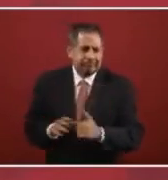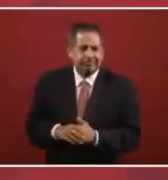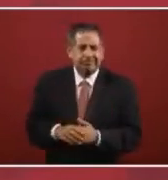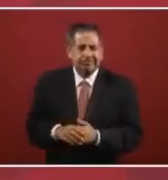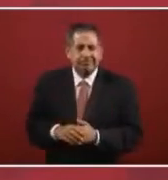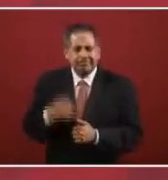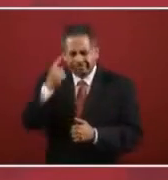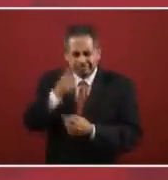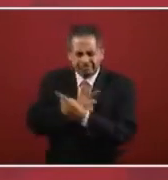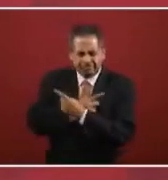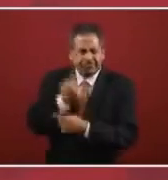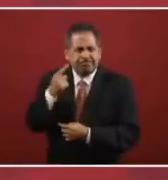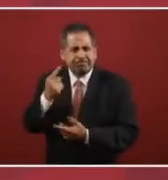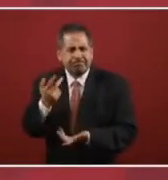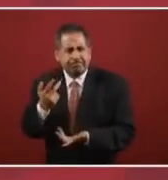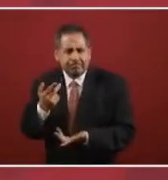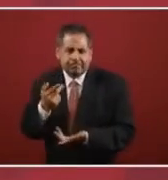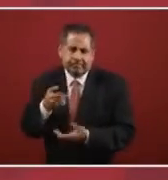So,